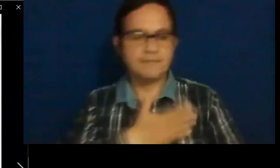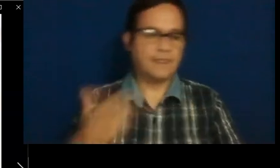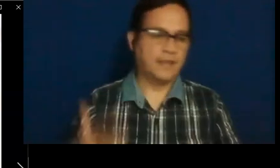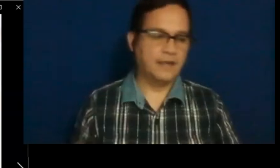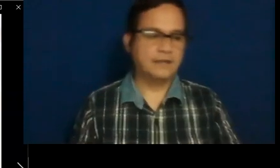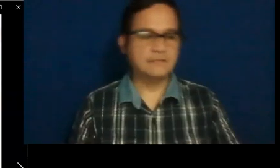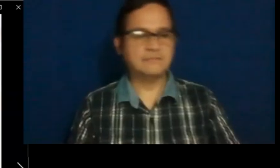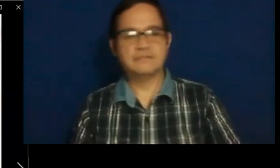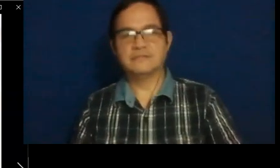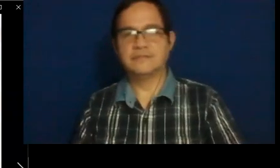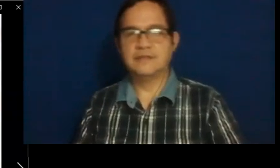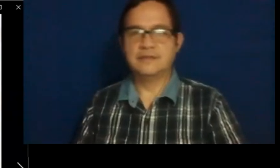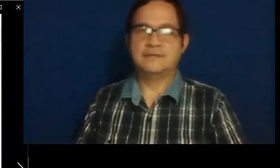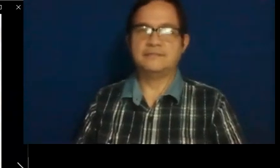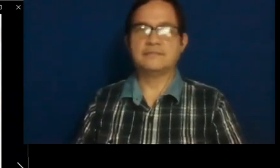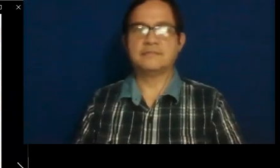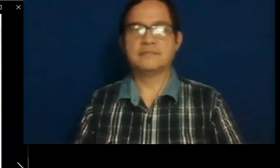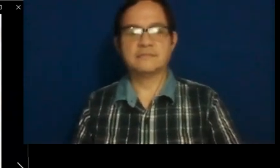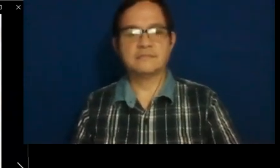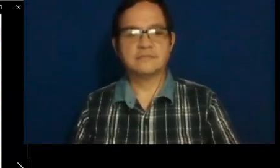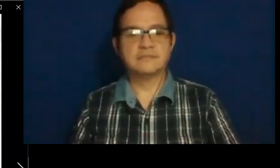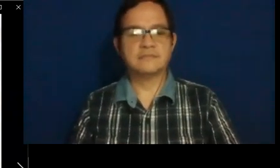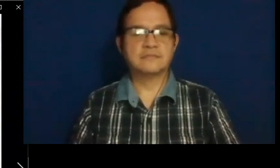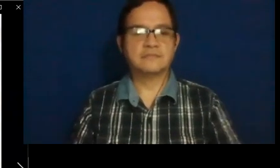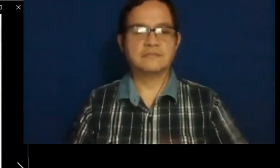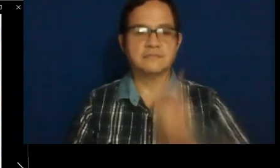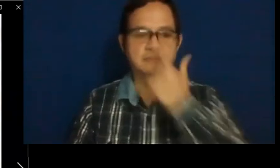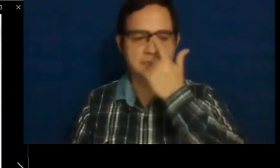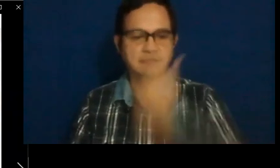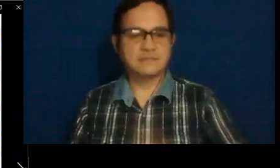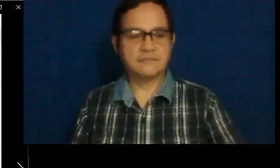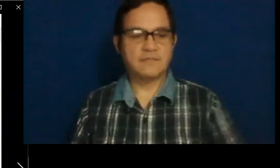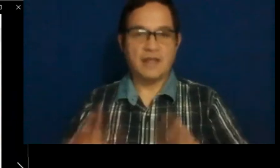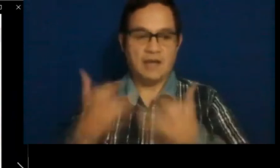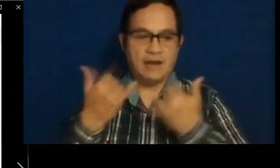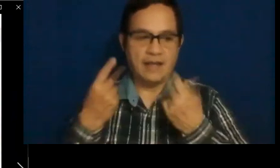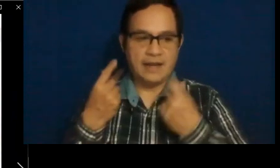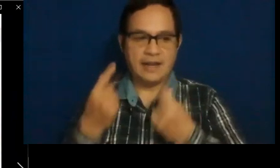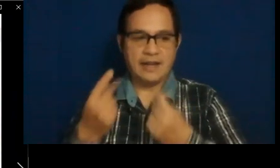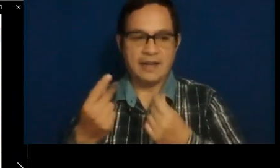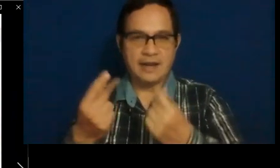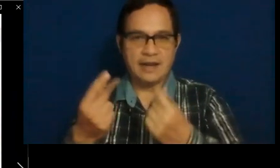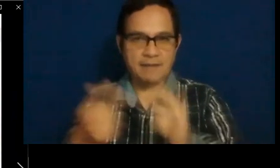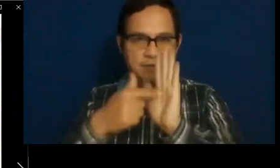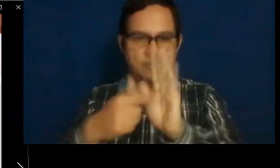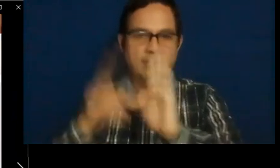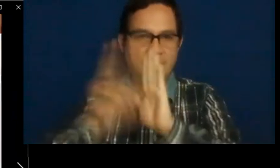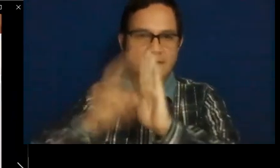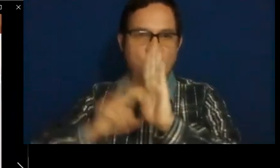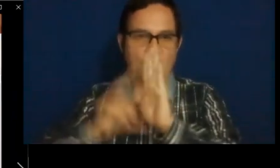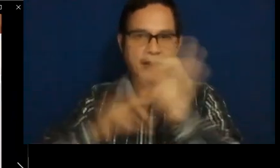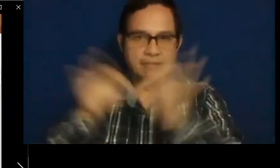vemos, ¿vale? Bueno, chicos, vale, entonces bueno, pues. eso es básicamente lo que hay que hacer. Ahora, rápidamente voy a ir a la presentación teórica que les tenía